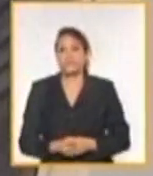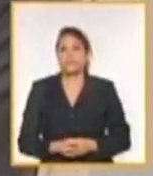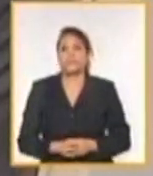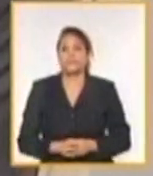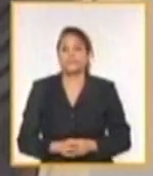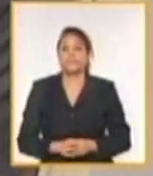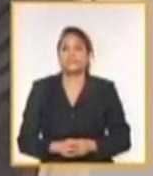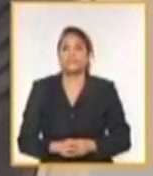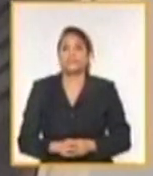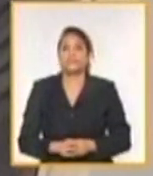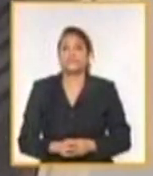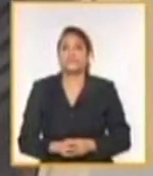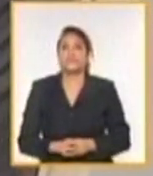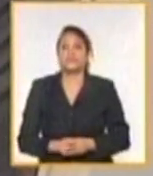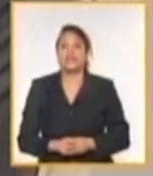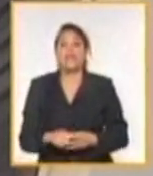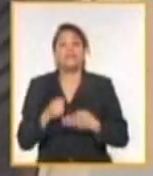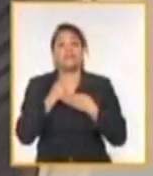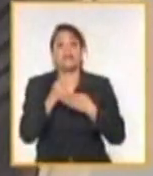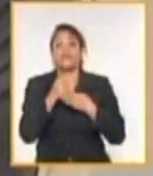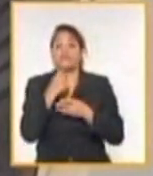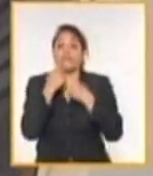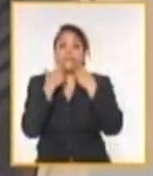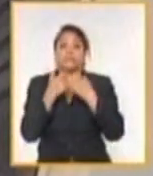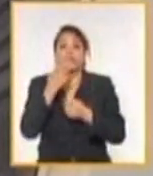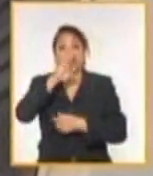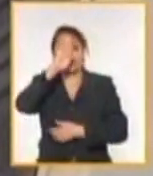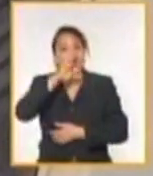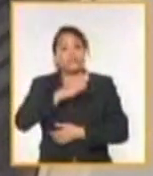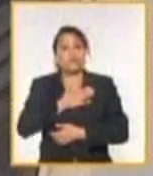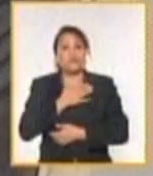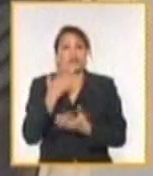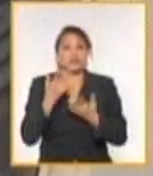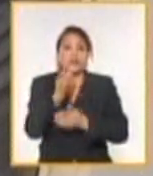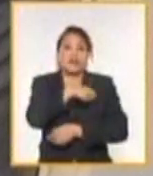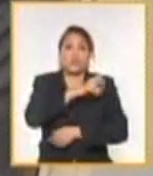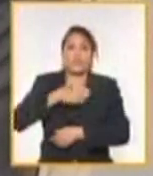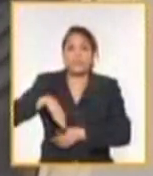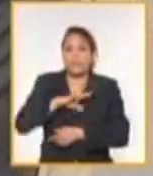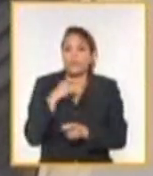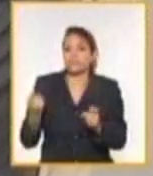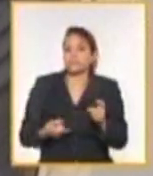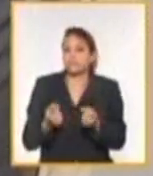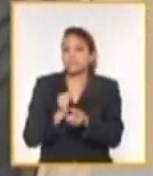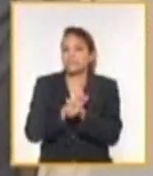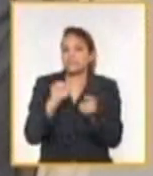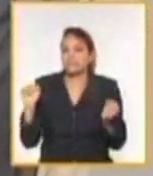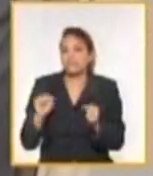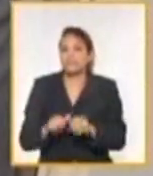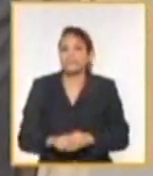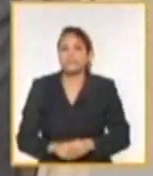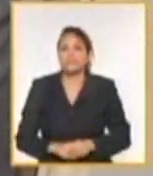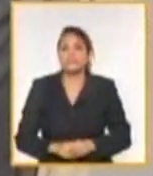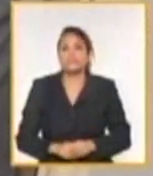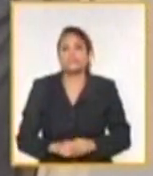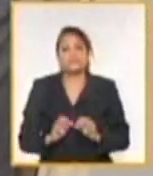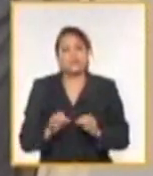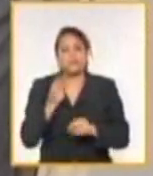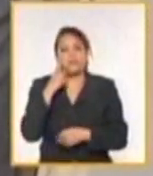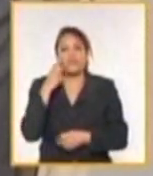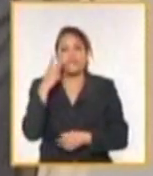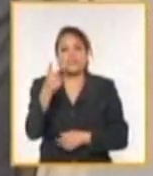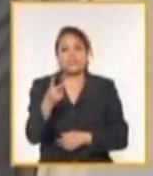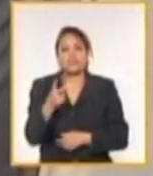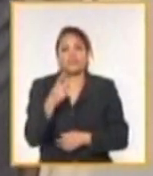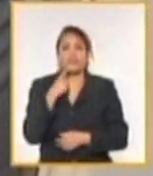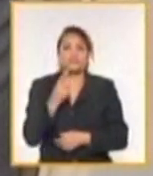Es uno de los aportes más importantes del país a los pueblos en sus luchas por la libertad. Es decir, él tenía esa visión de